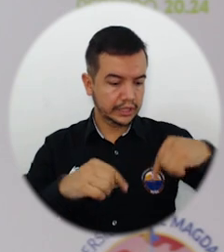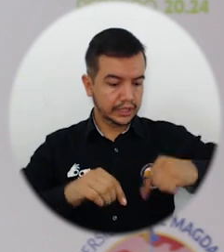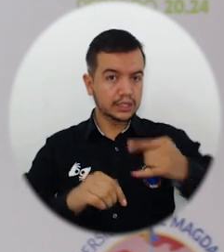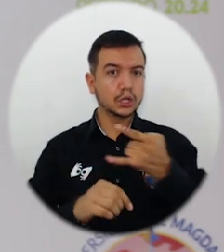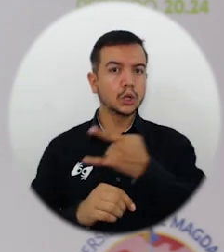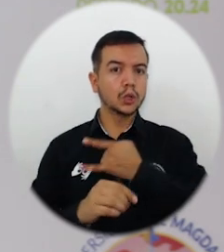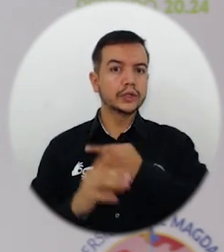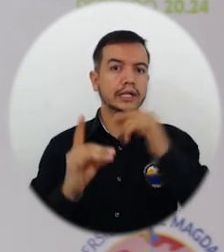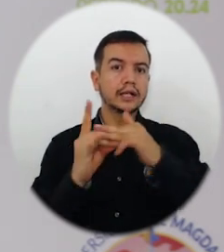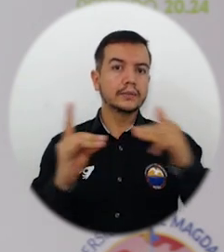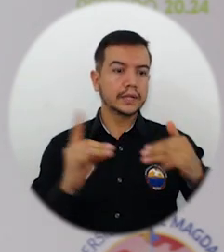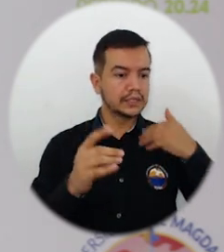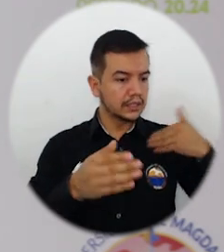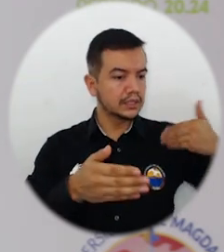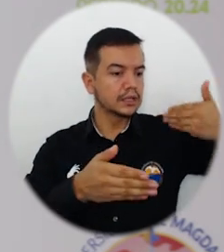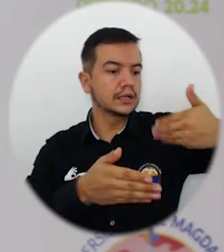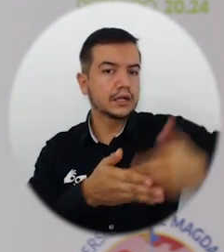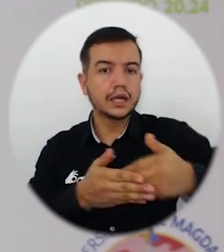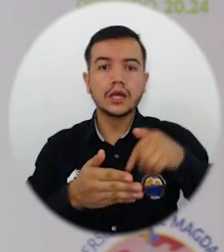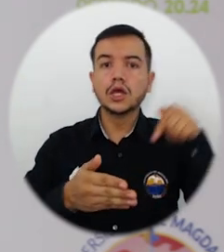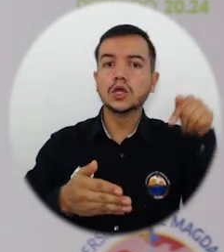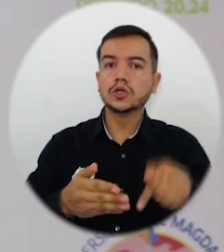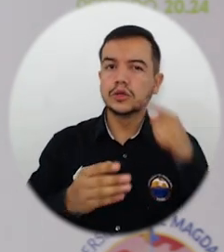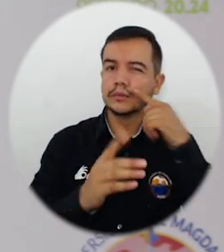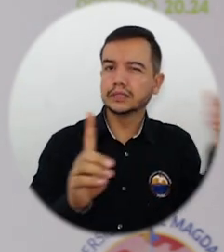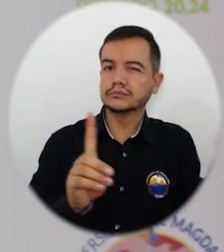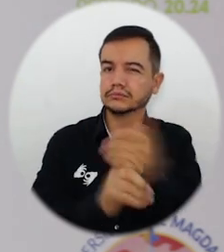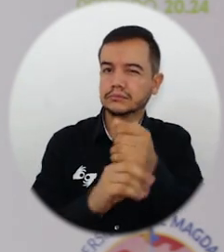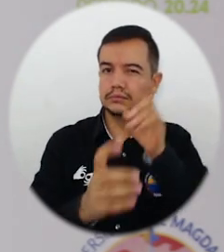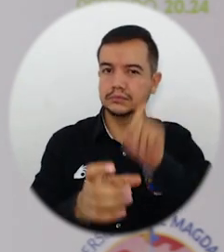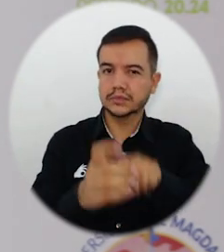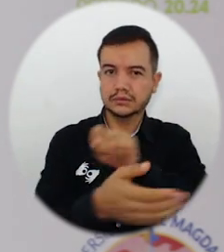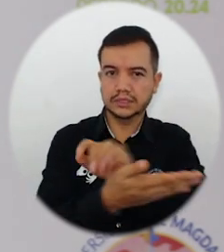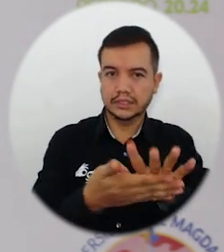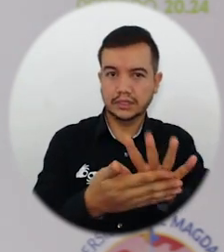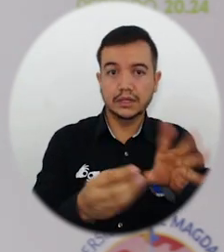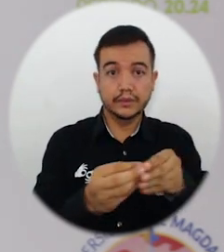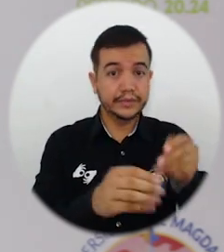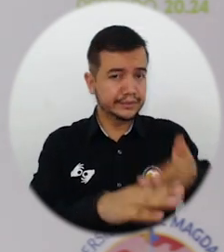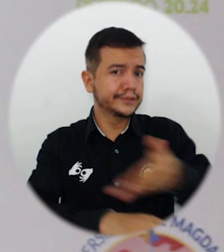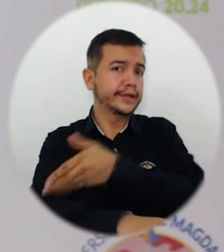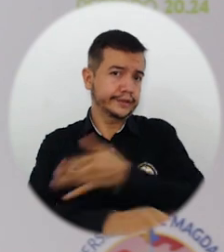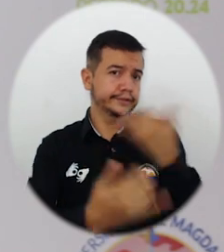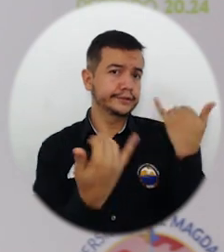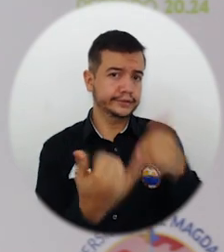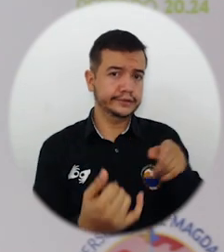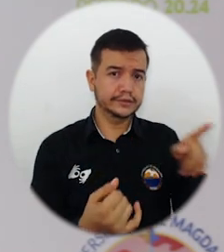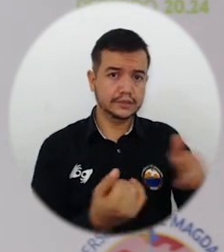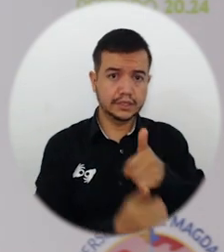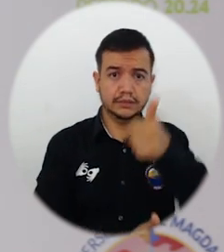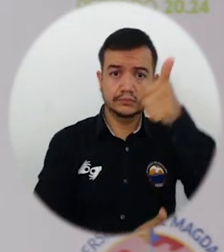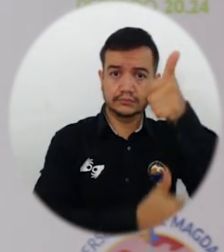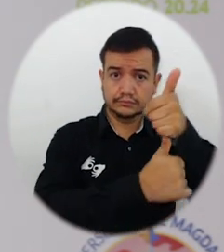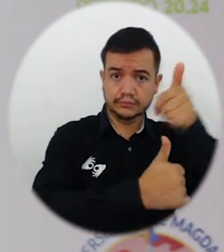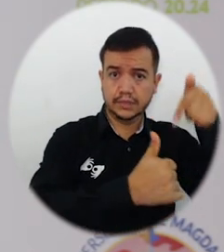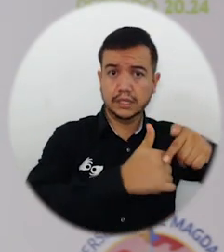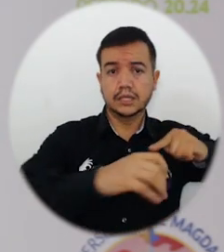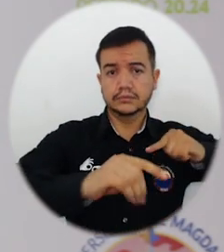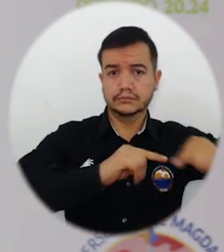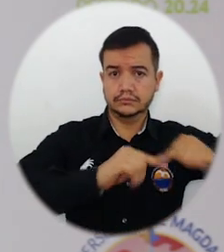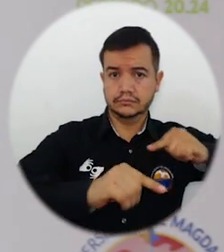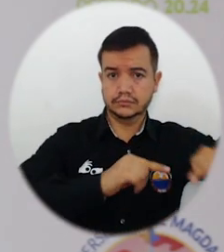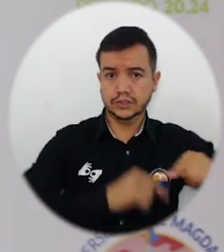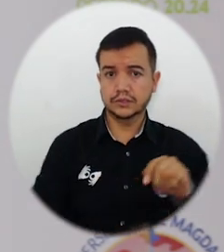la Universidad del Magdalena para lograr la matrícula cero y de esta manera pues aclarar, a pesar de la información detallada que ha entregado el